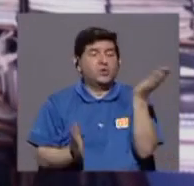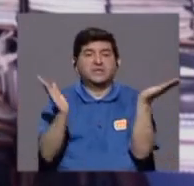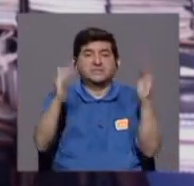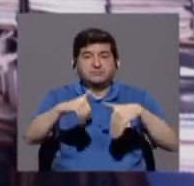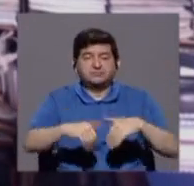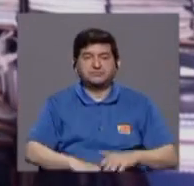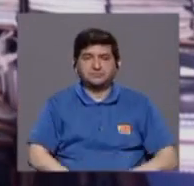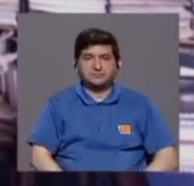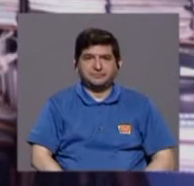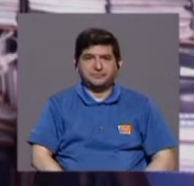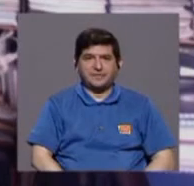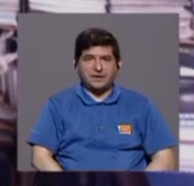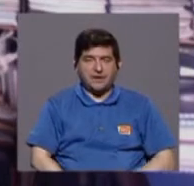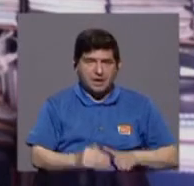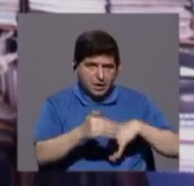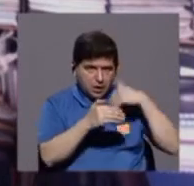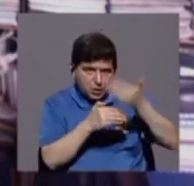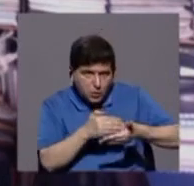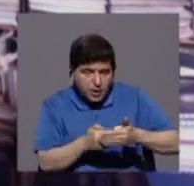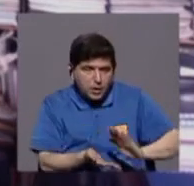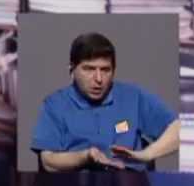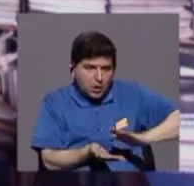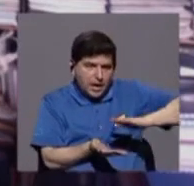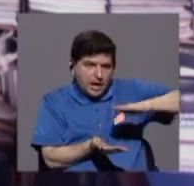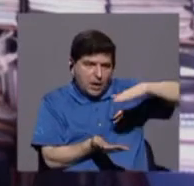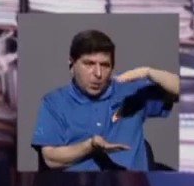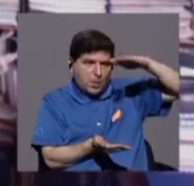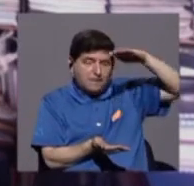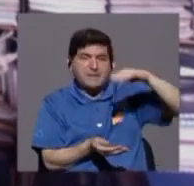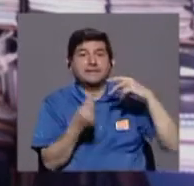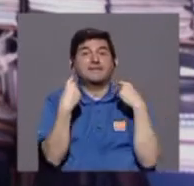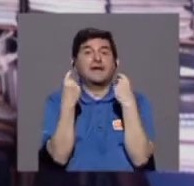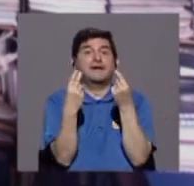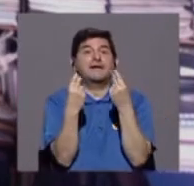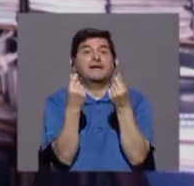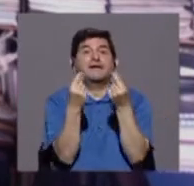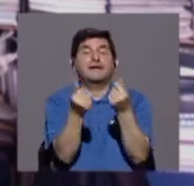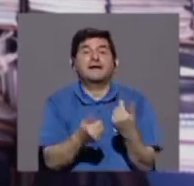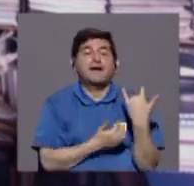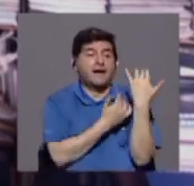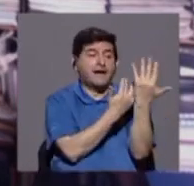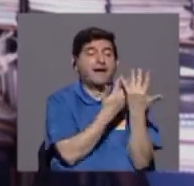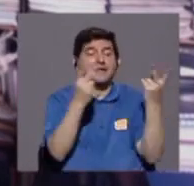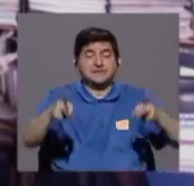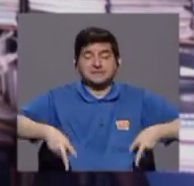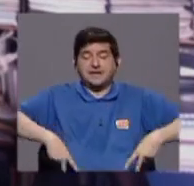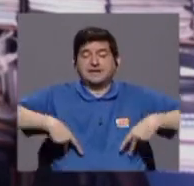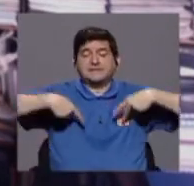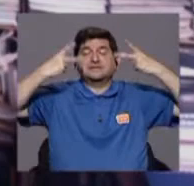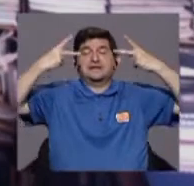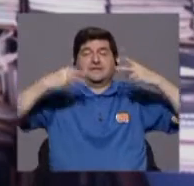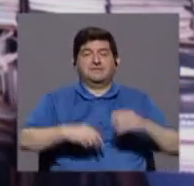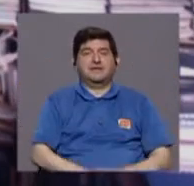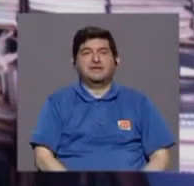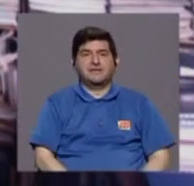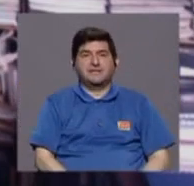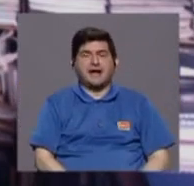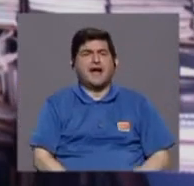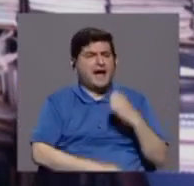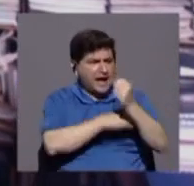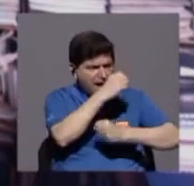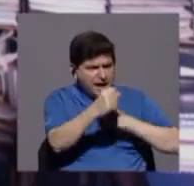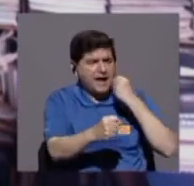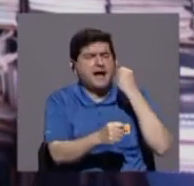un aspecto. El otro aspecto es que aumenta en todo este periodo muy rápidamente la esperanza de vida al nacimiento, o sea, el número de